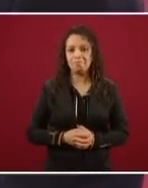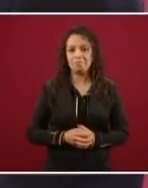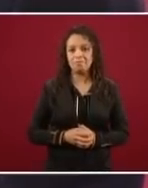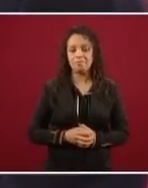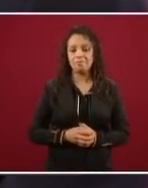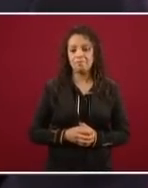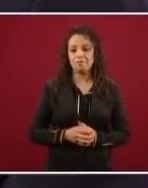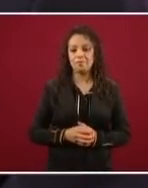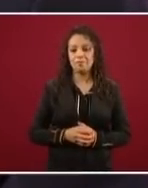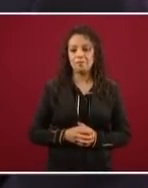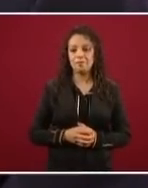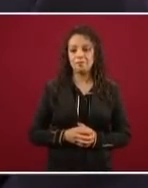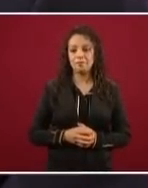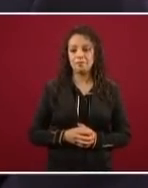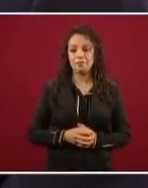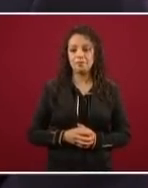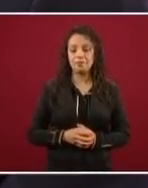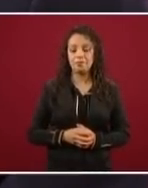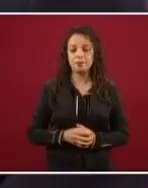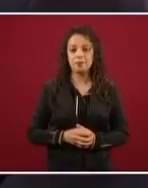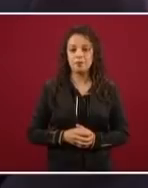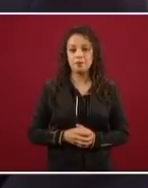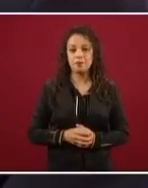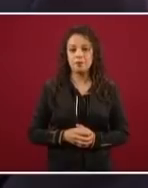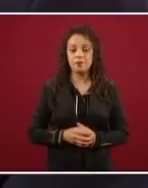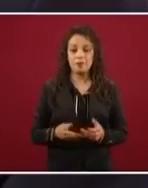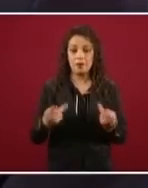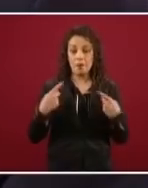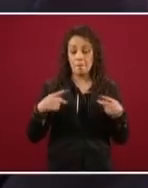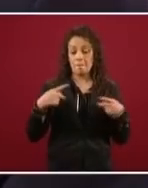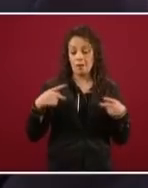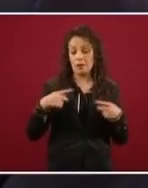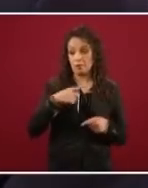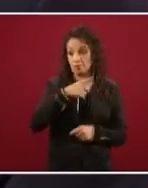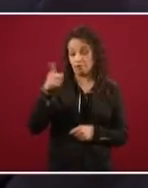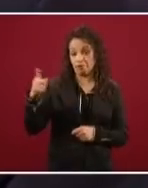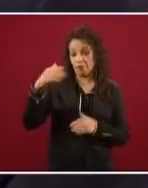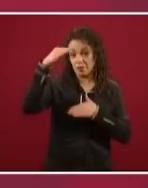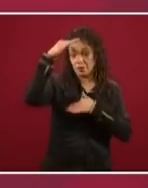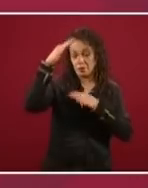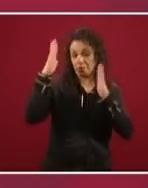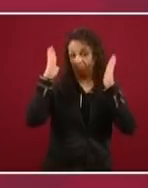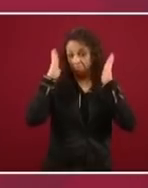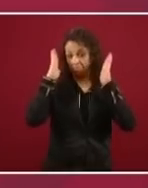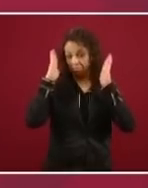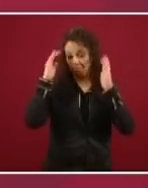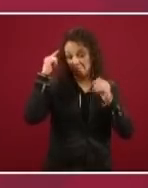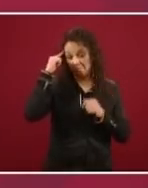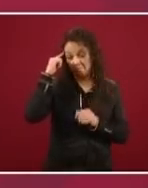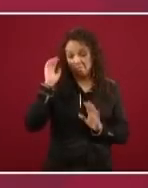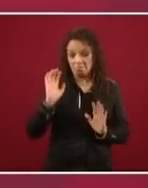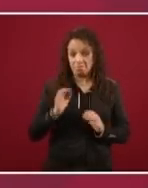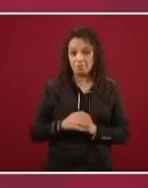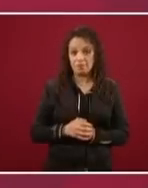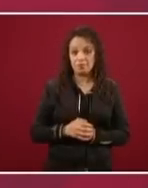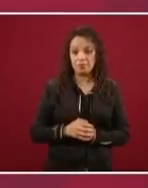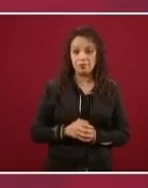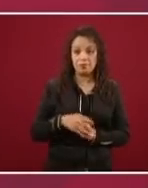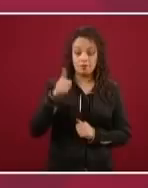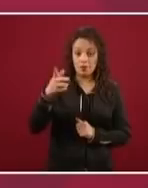aunque los conservadores tengan el